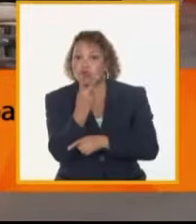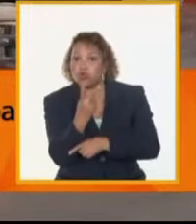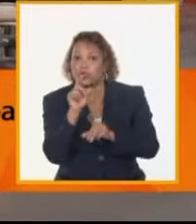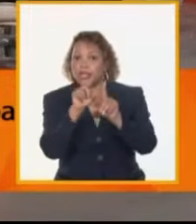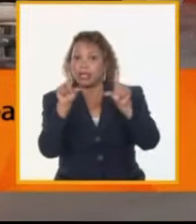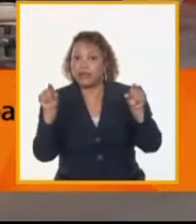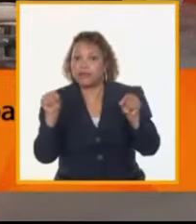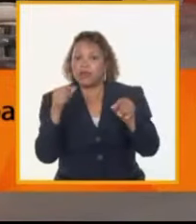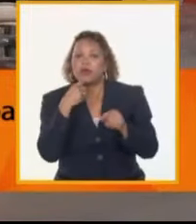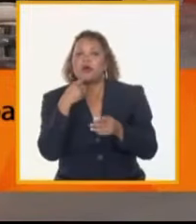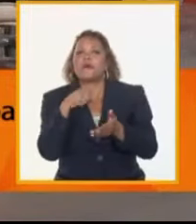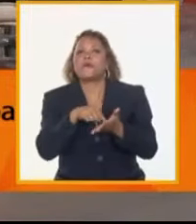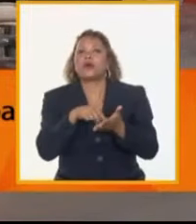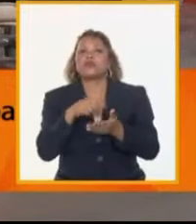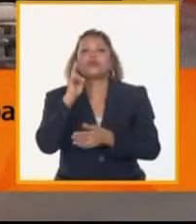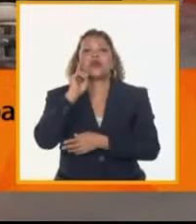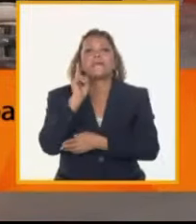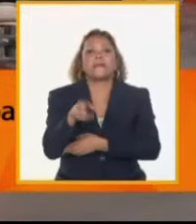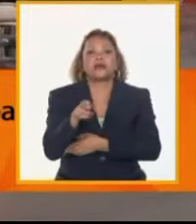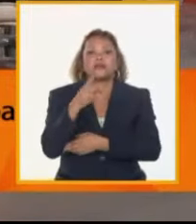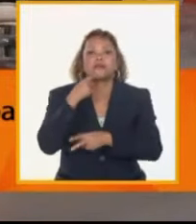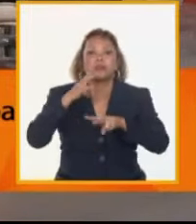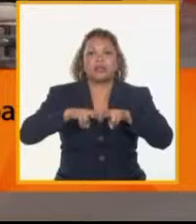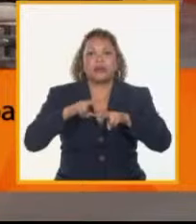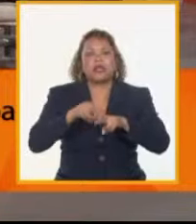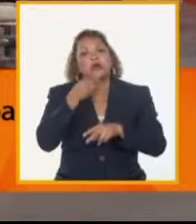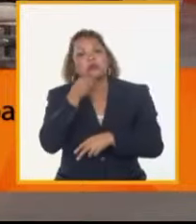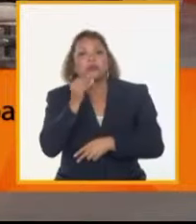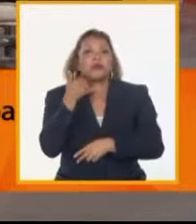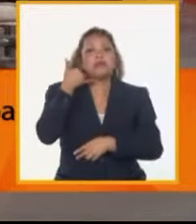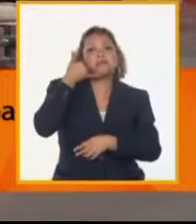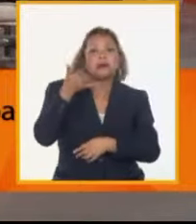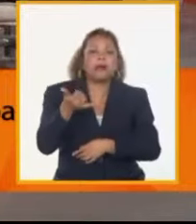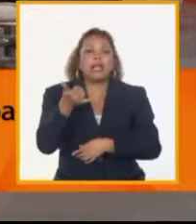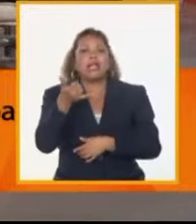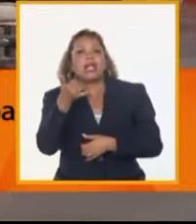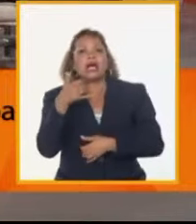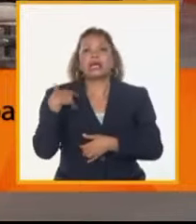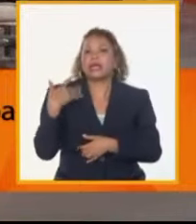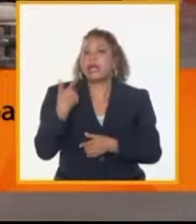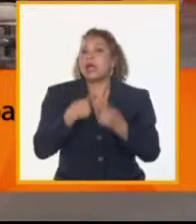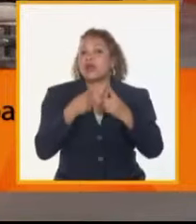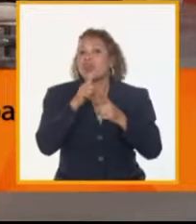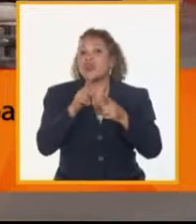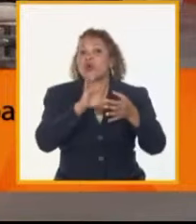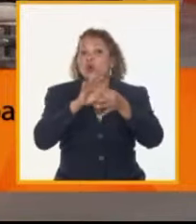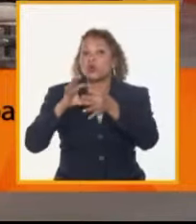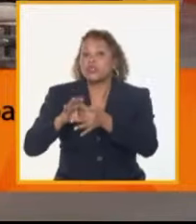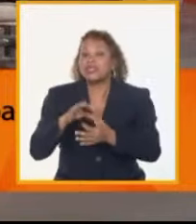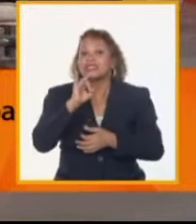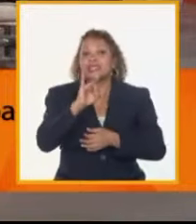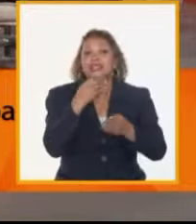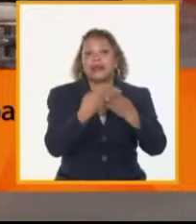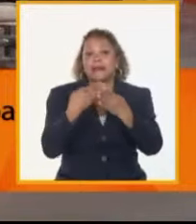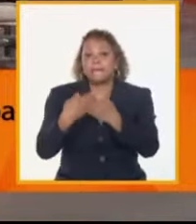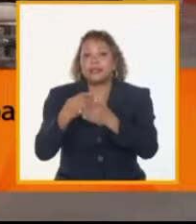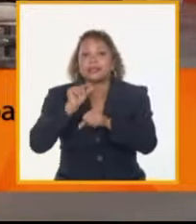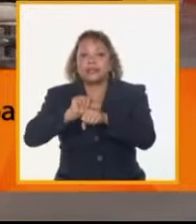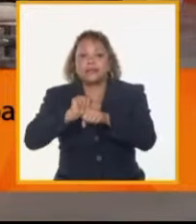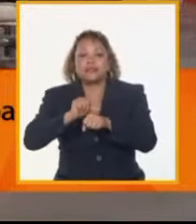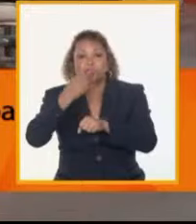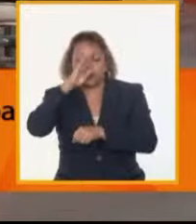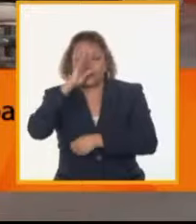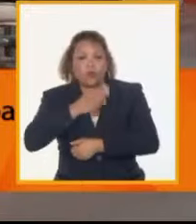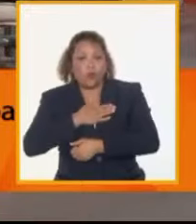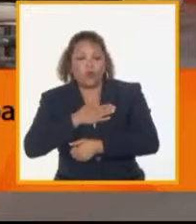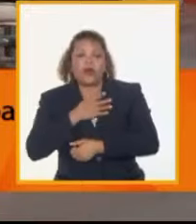mando nacional, de aquí de Ciudad Habana, que ahí se puede hacer una llamada y ese puesto mando coordina con las 7 agencias que hay de servicio de taxi. Son 4 agencias de